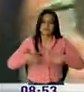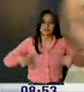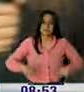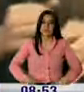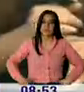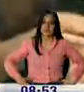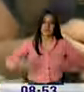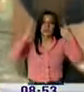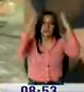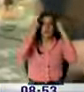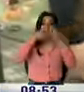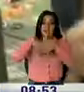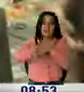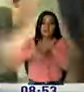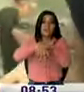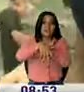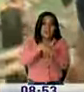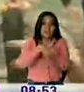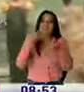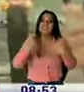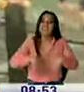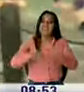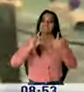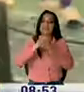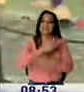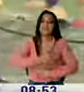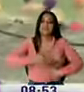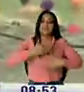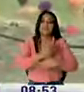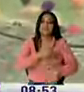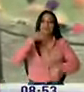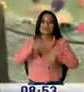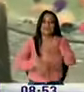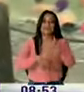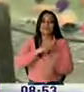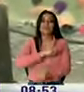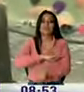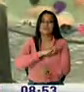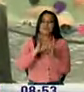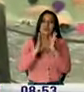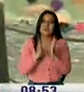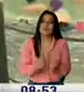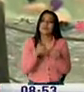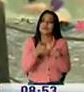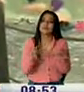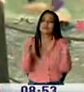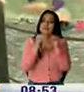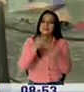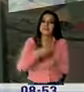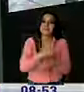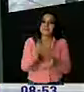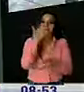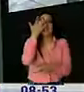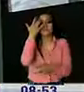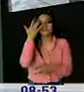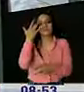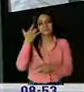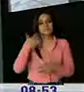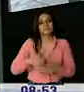las sandalias y a disfrutar de estos balnearios municipales. Compañeros, ustedes con más en estudios. Gracias, mi querida